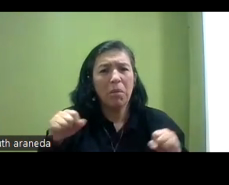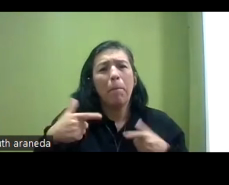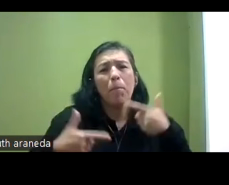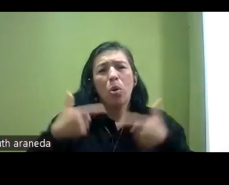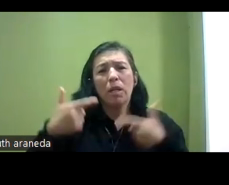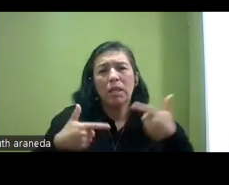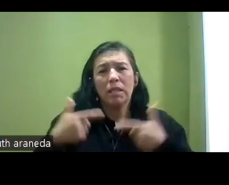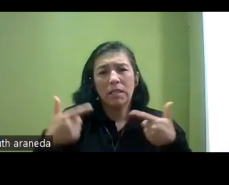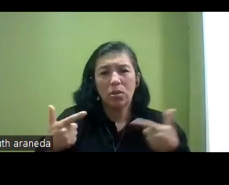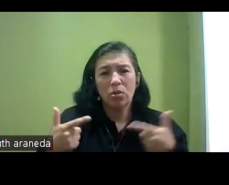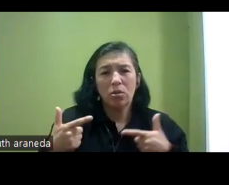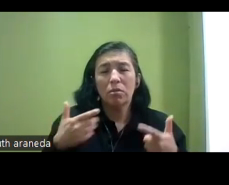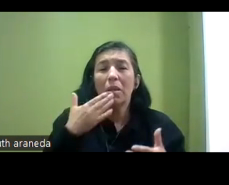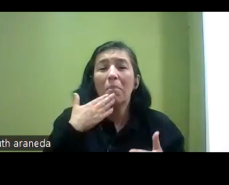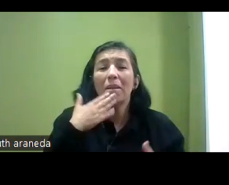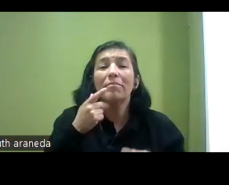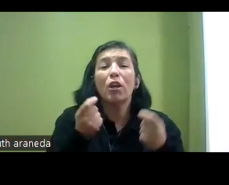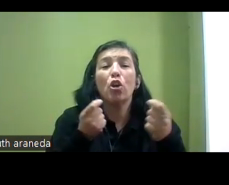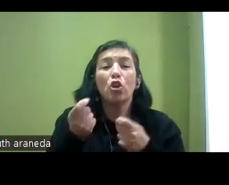político económico.